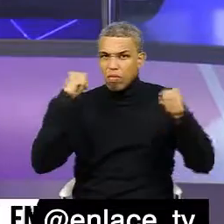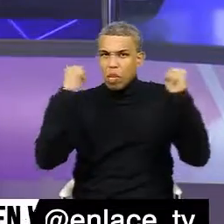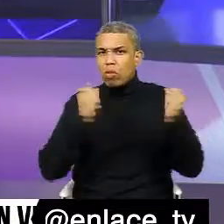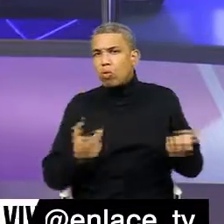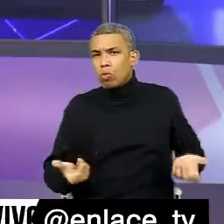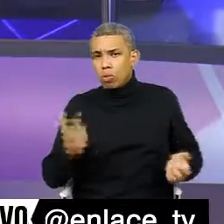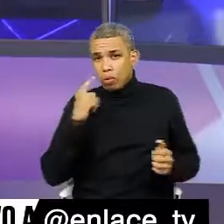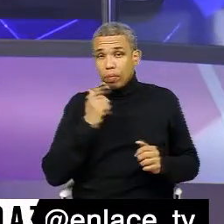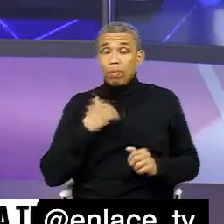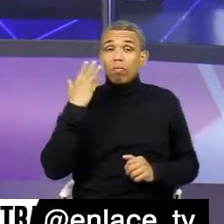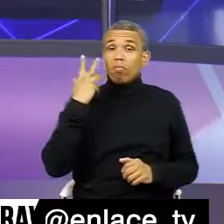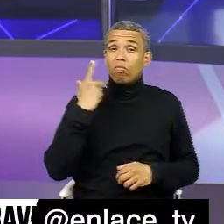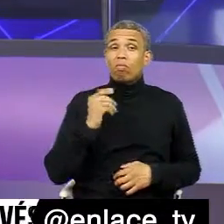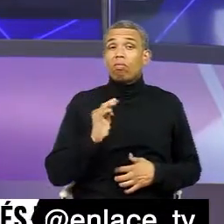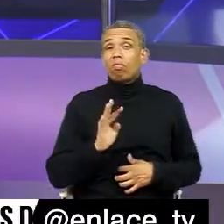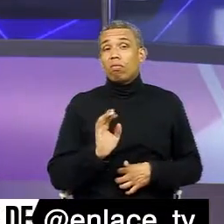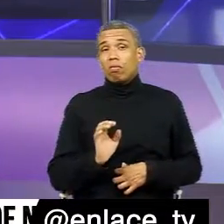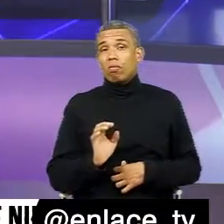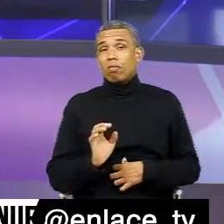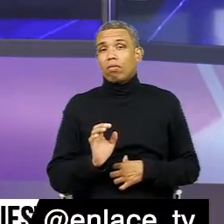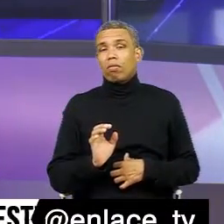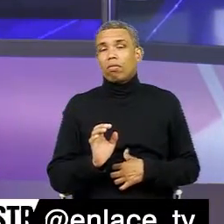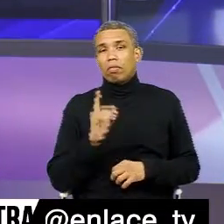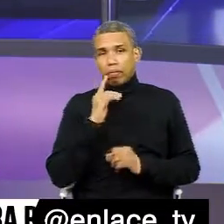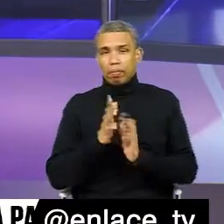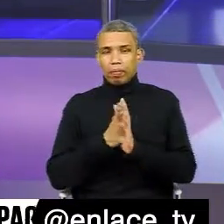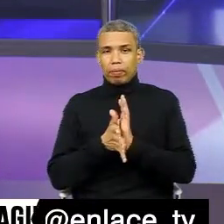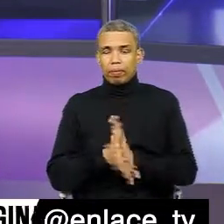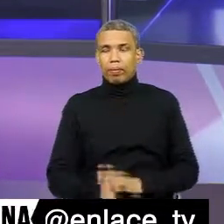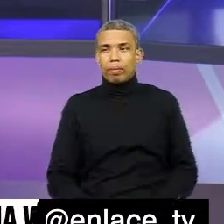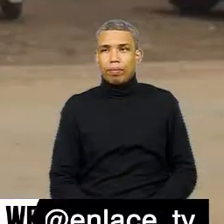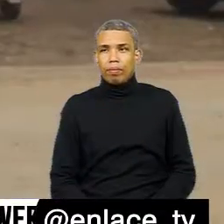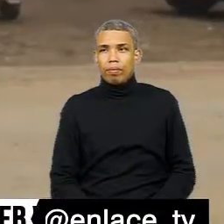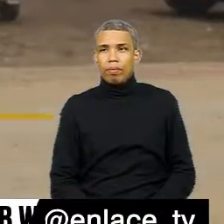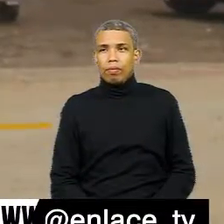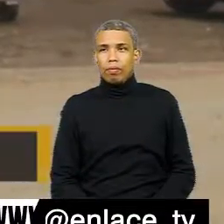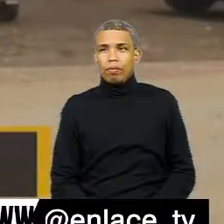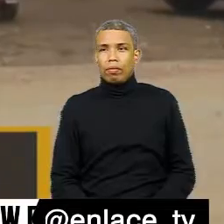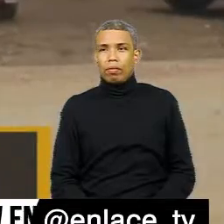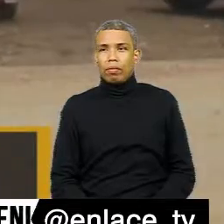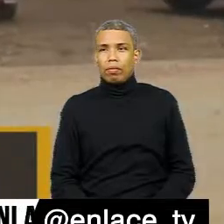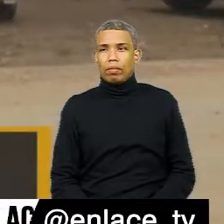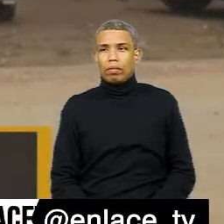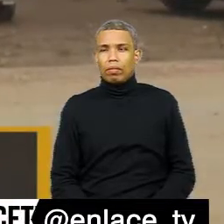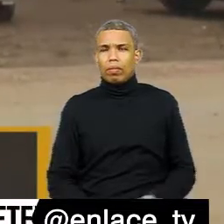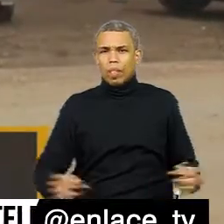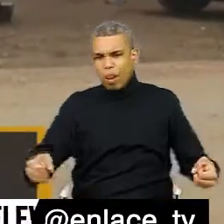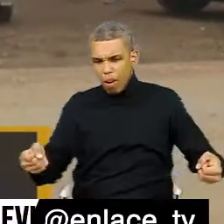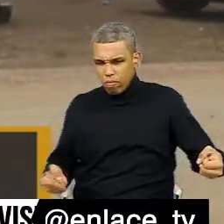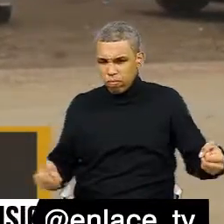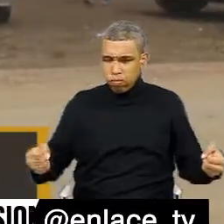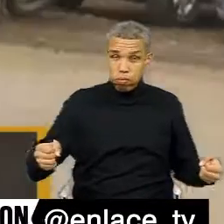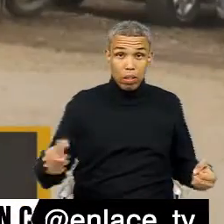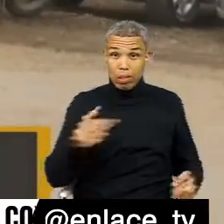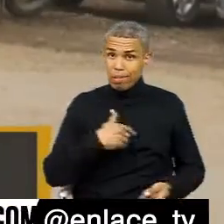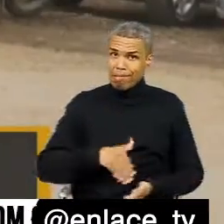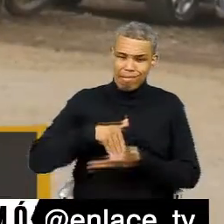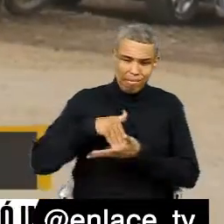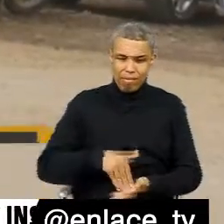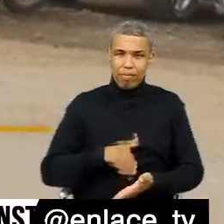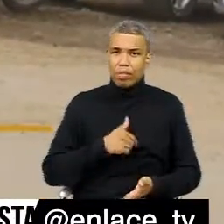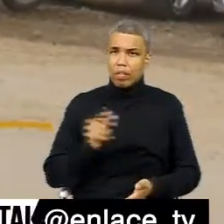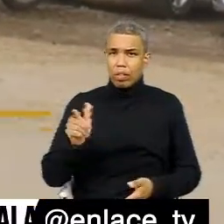cumplen 40 días, mientras que en Barranca Bermeja se completan 15. Cada vez los conductores de camiones se mantienen más firmes ante la negativa